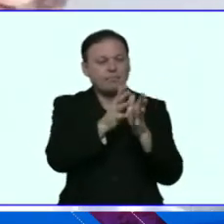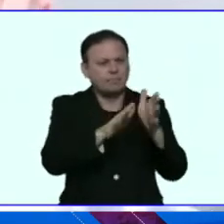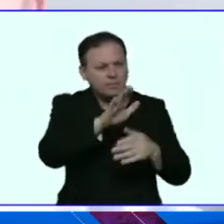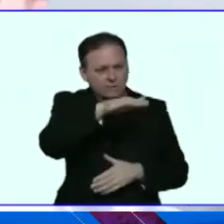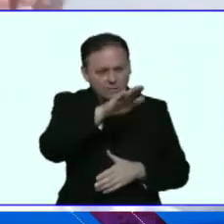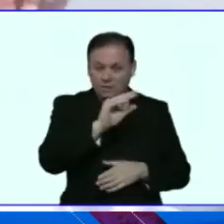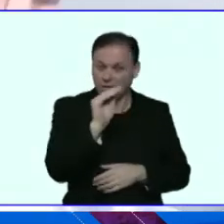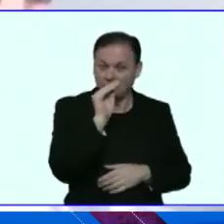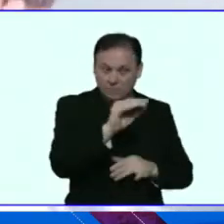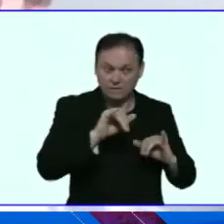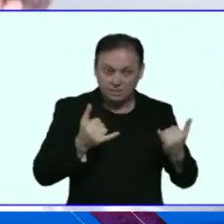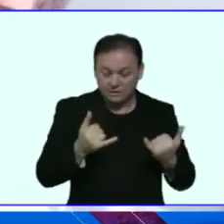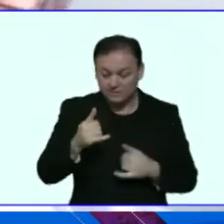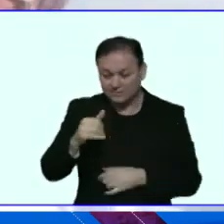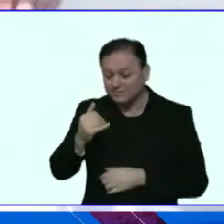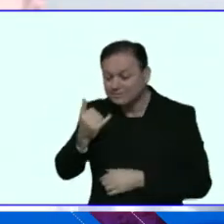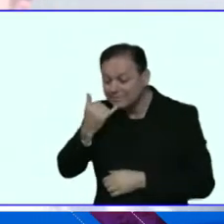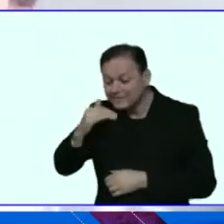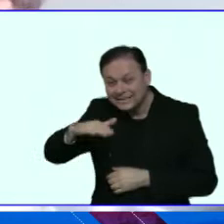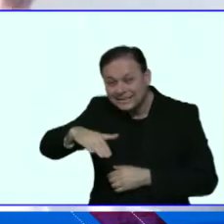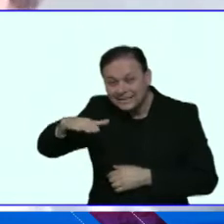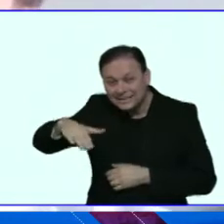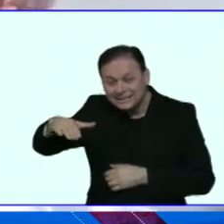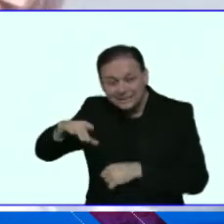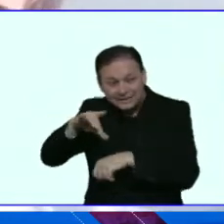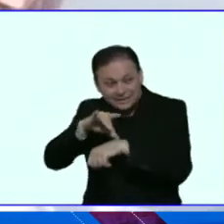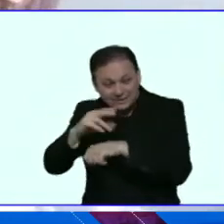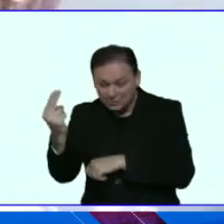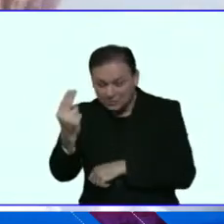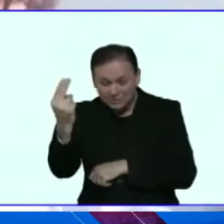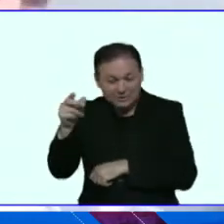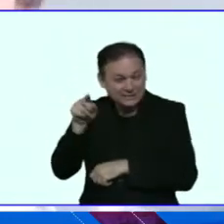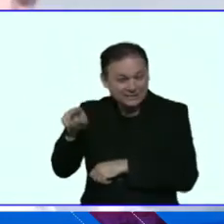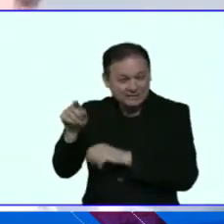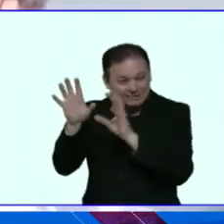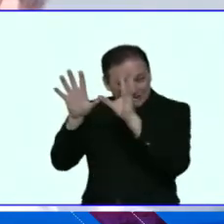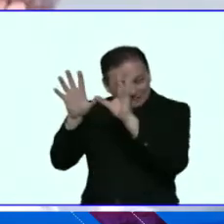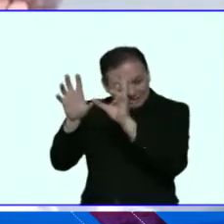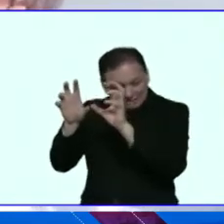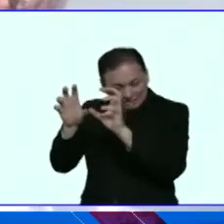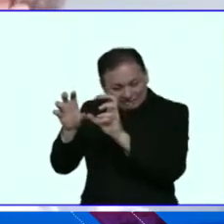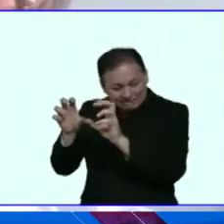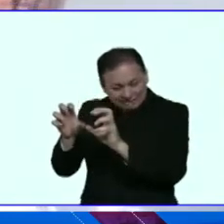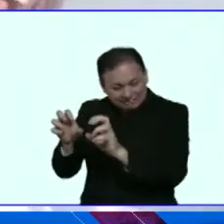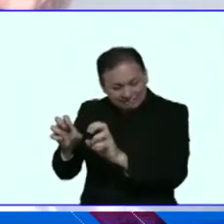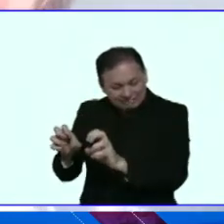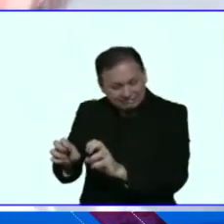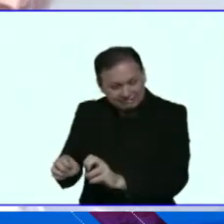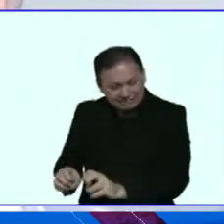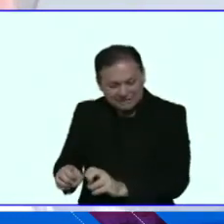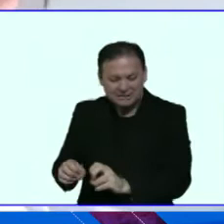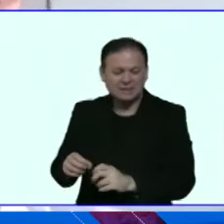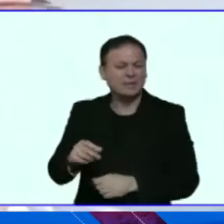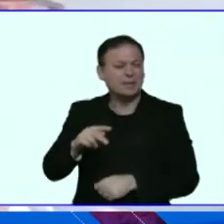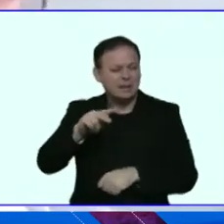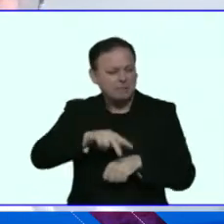la urgencia pediátrica se está cayendo, la urgencia más grande que tiene el país, que atiende el número de casos graves más importantes,